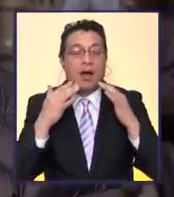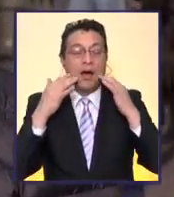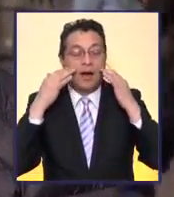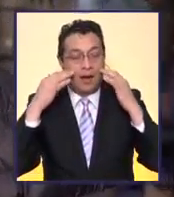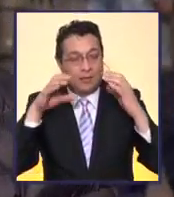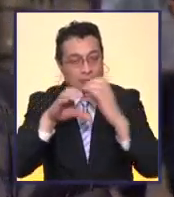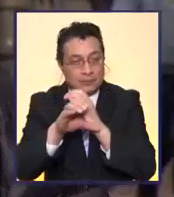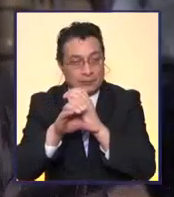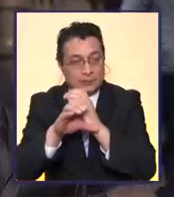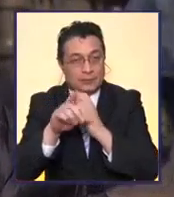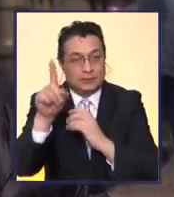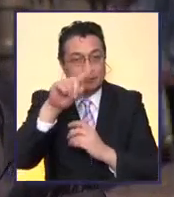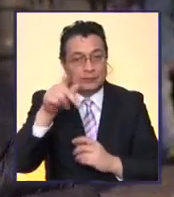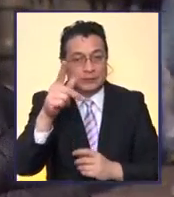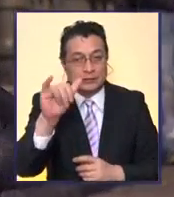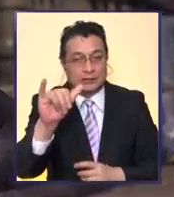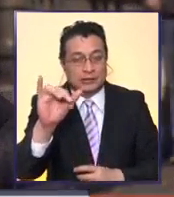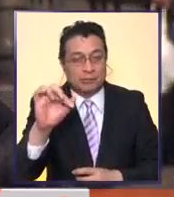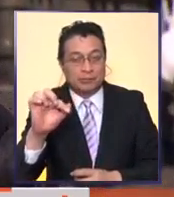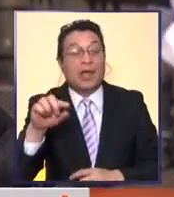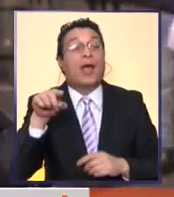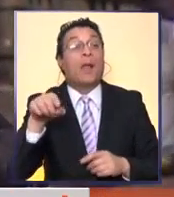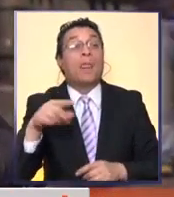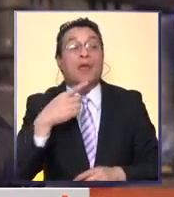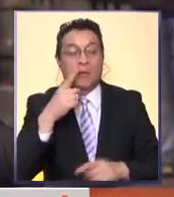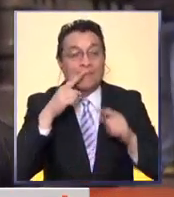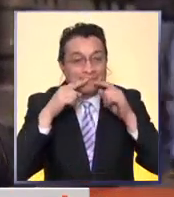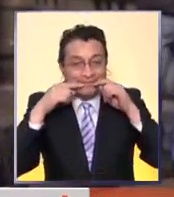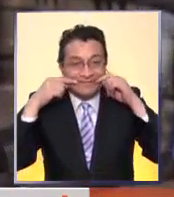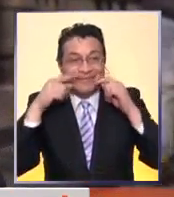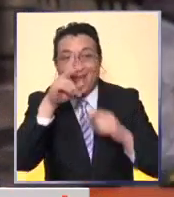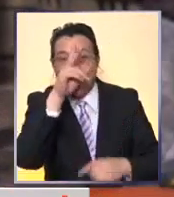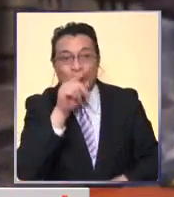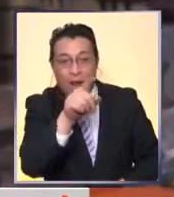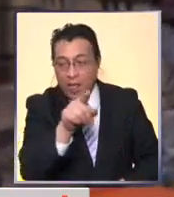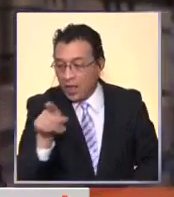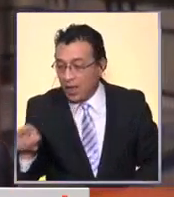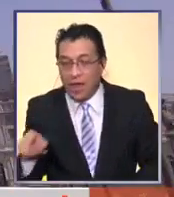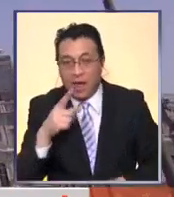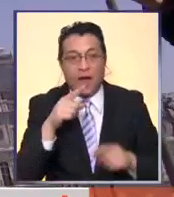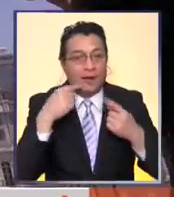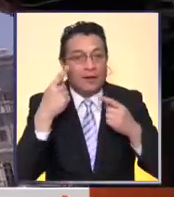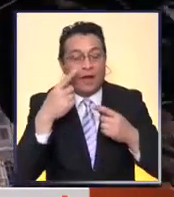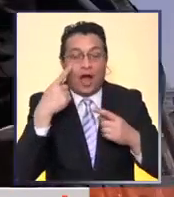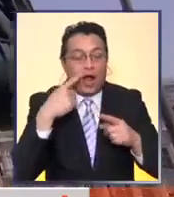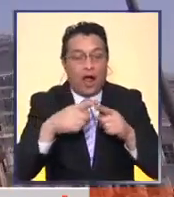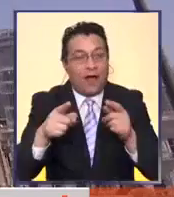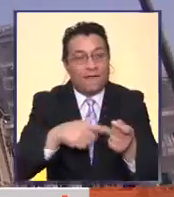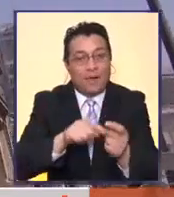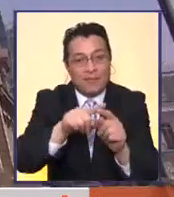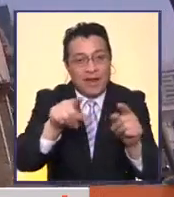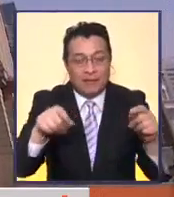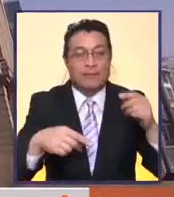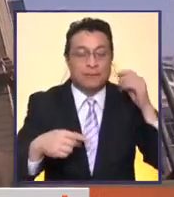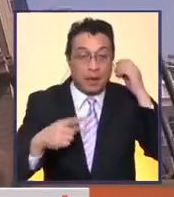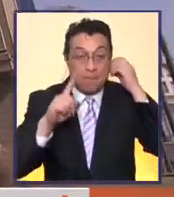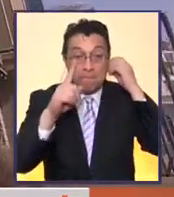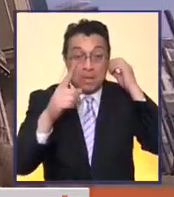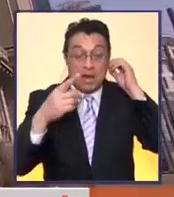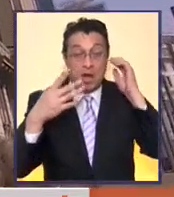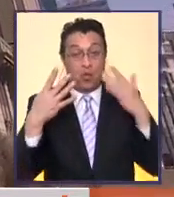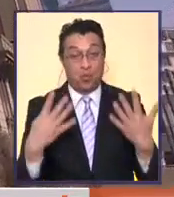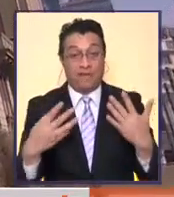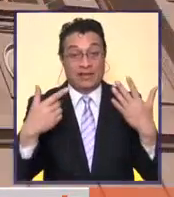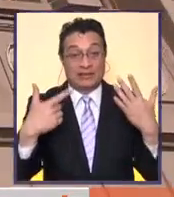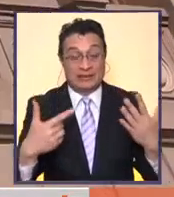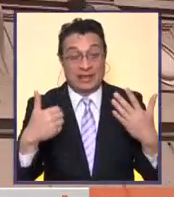diciendo, parece que ella tiene la misma sonrisa que alguien en la familia, porque no conozco la familia. En 1976, apenas